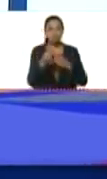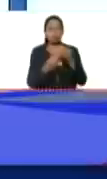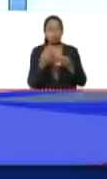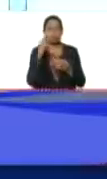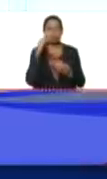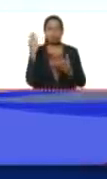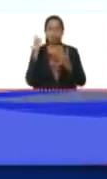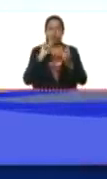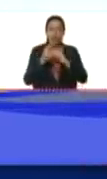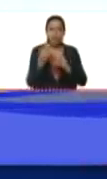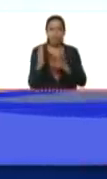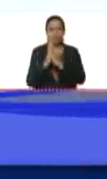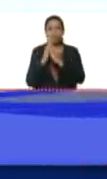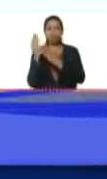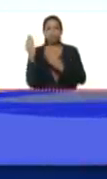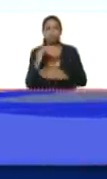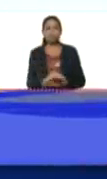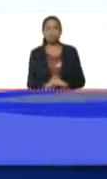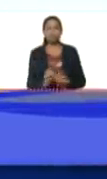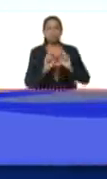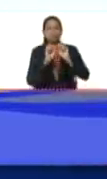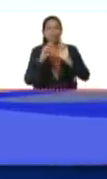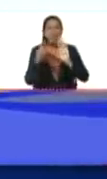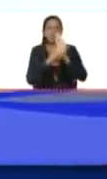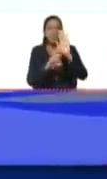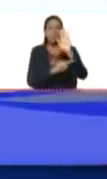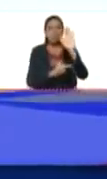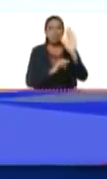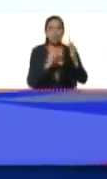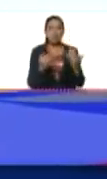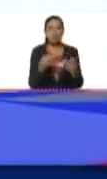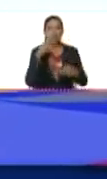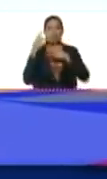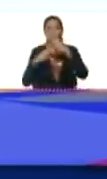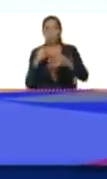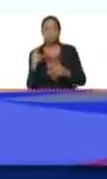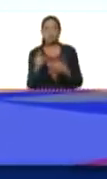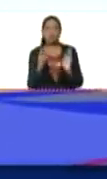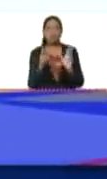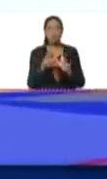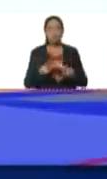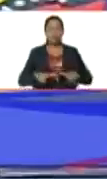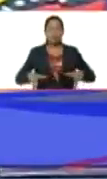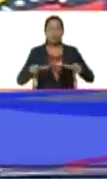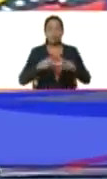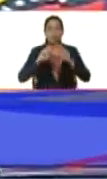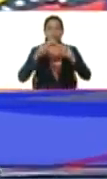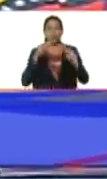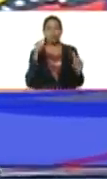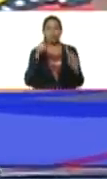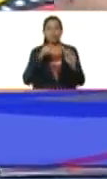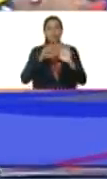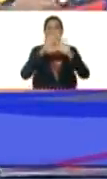favor, fue seguir las instrucciones que usted nos dio de la política de cuadrantes de paz. Correcto, esa es la clave.